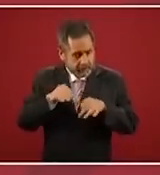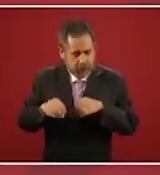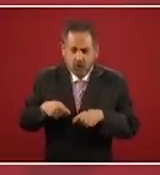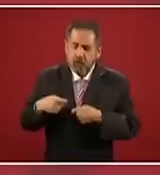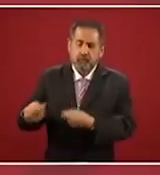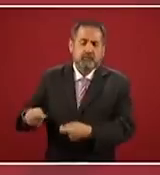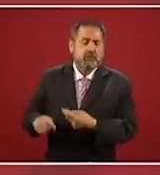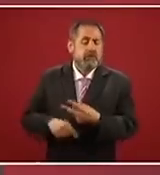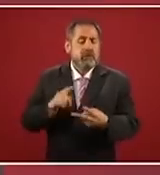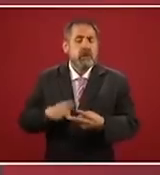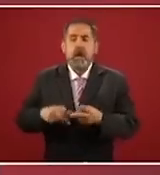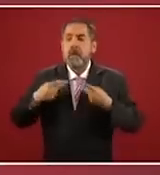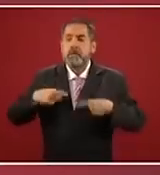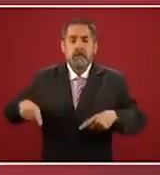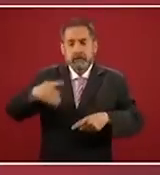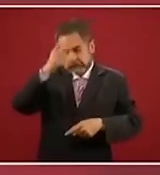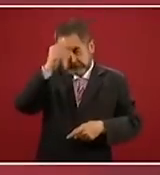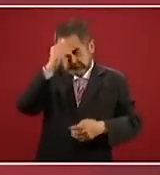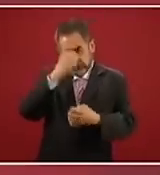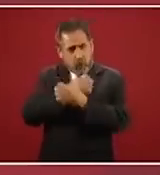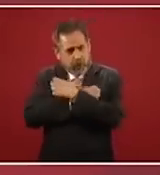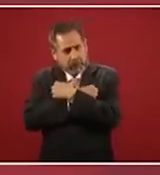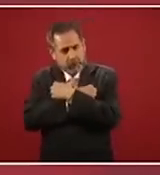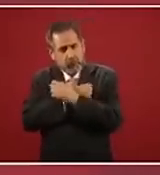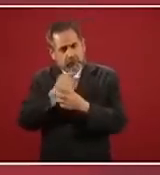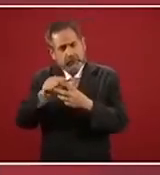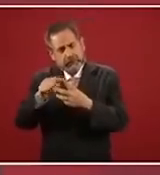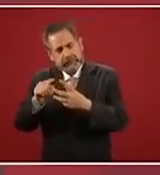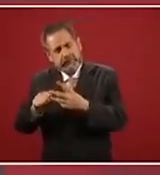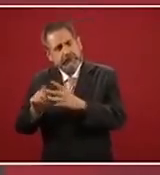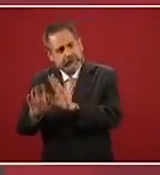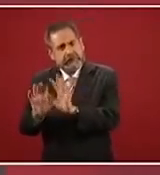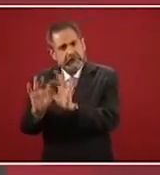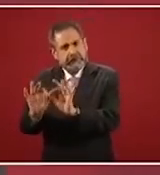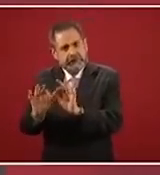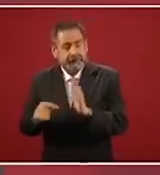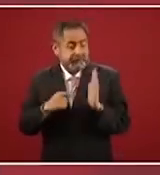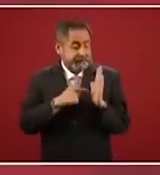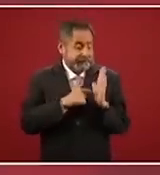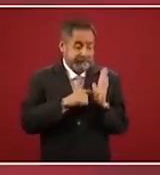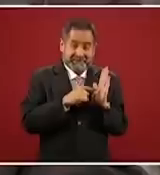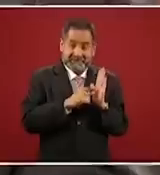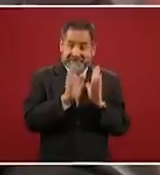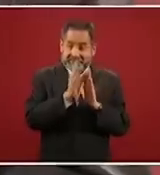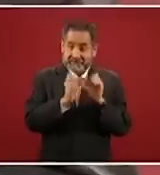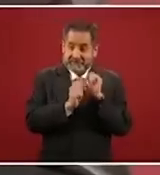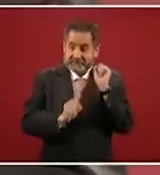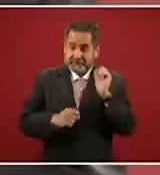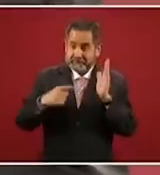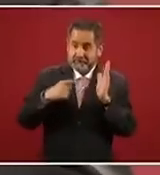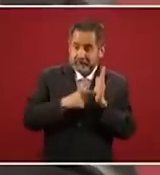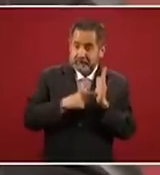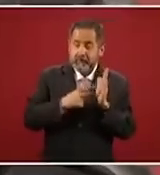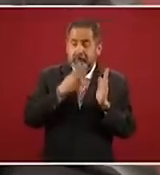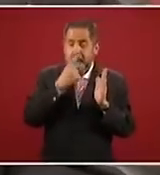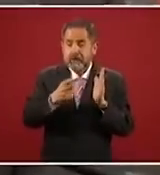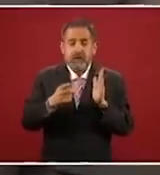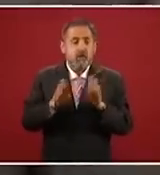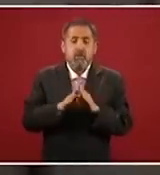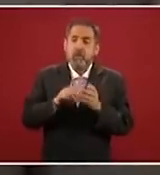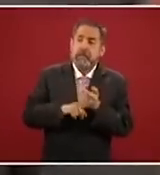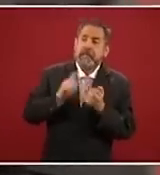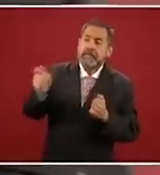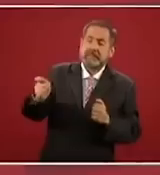el derecho del pueblo a la educación. A pesar de todo eso, ahí se define el régimen